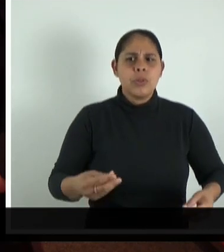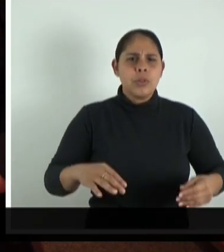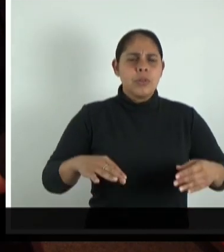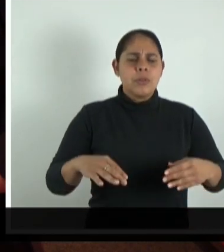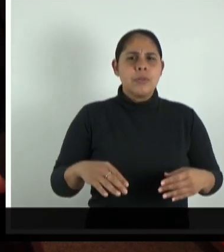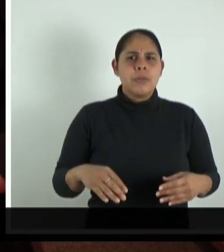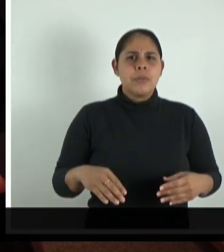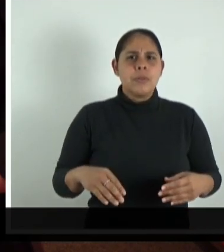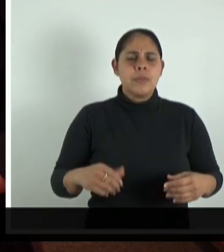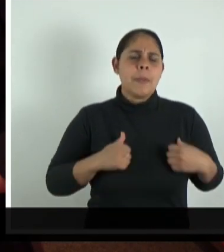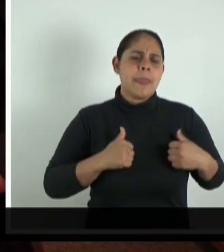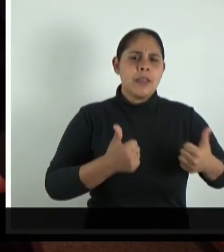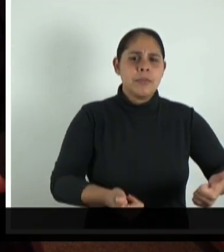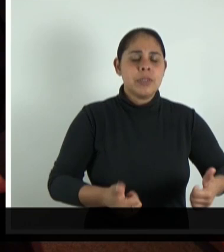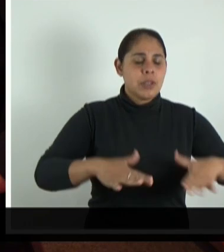donde nosotros